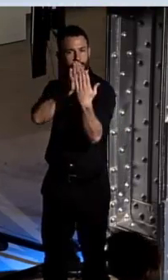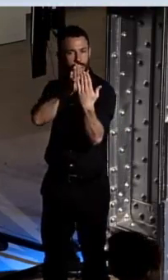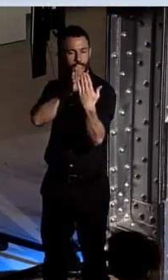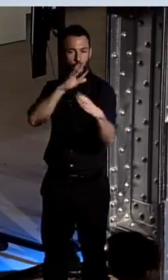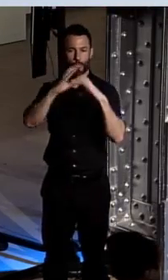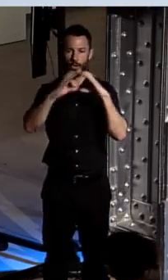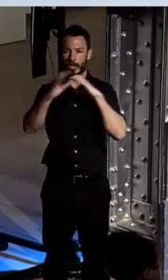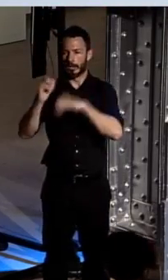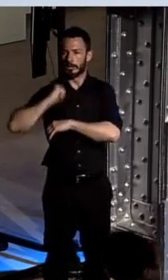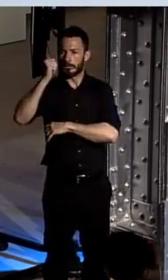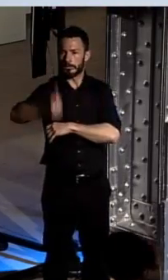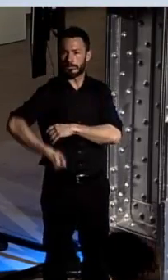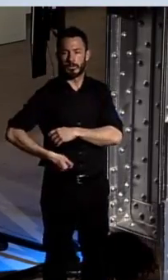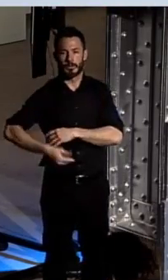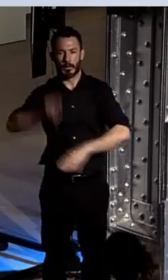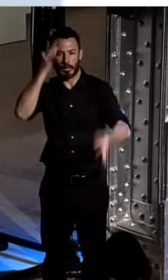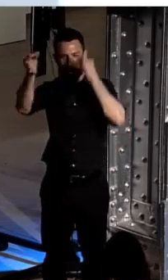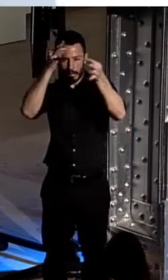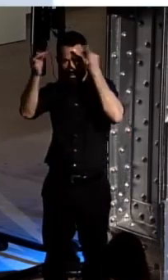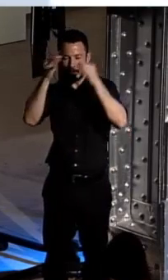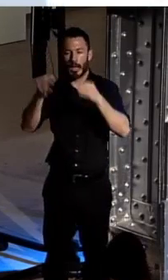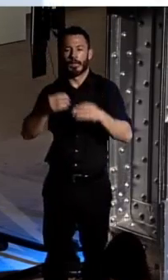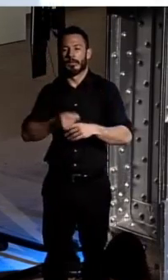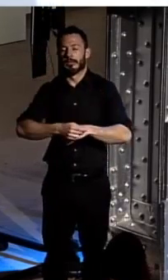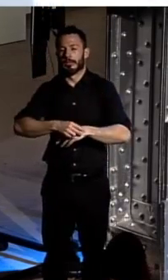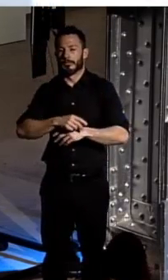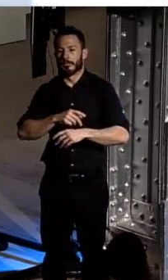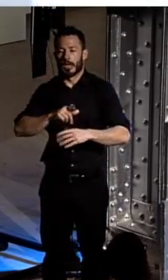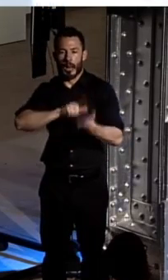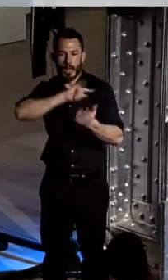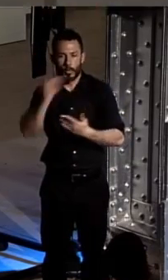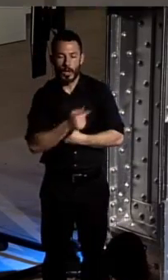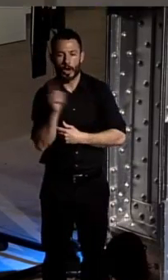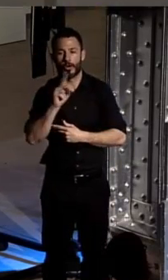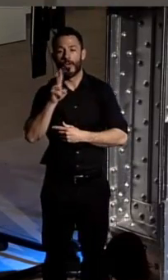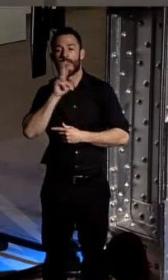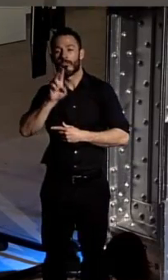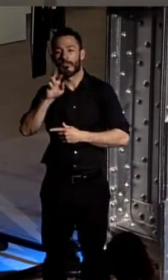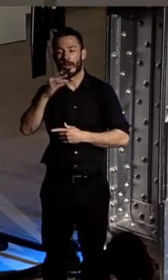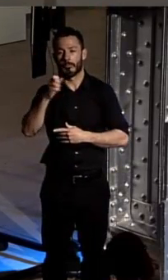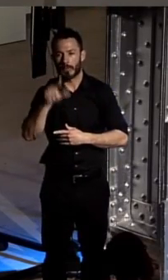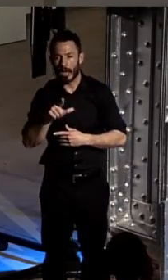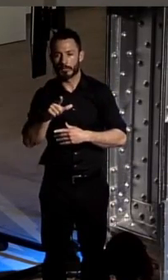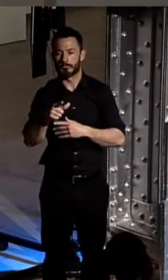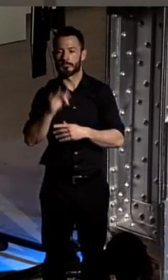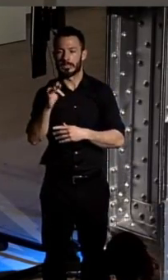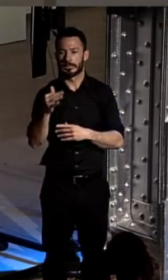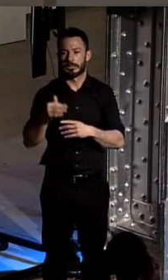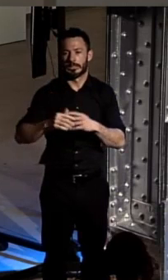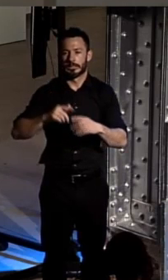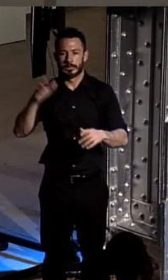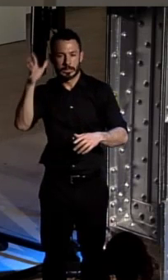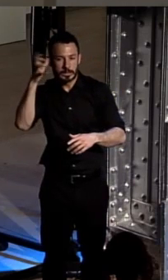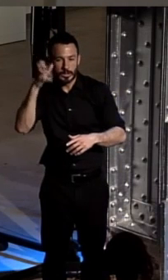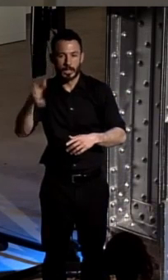muy rica, está llena de señales no verbales y es altamente multisensorial. Utilizamos los gestos,